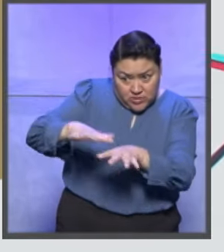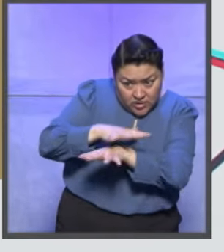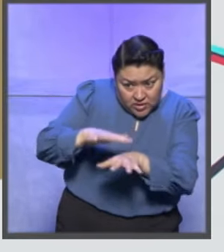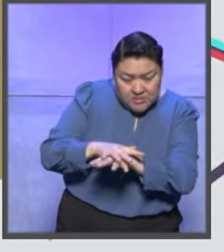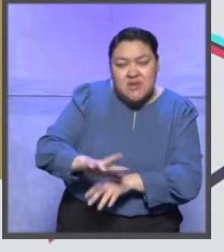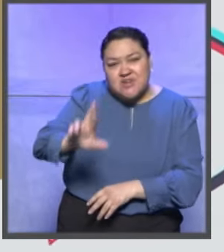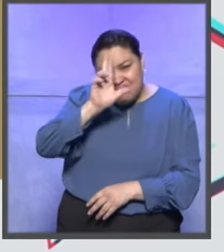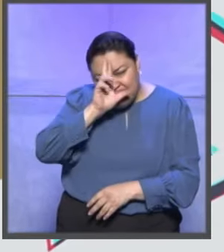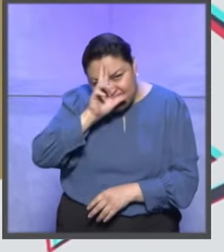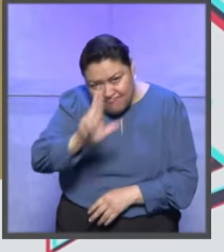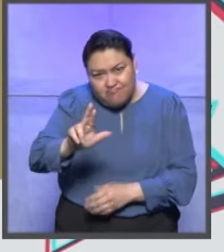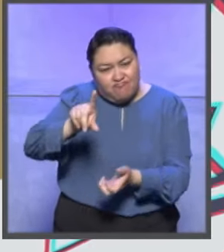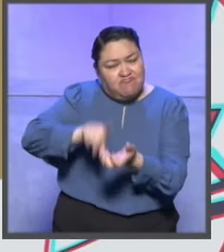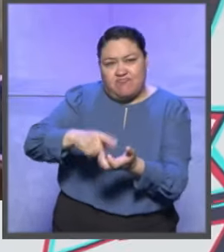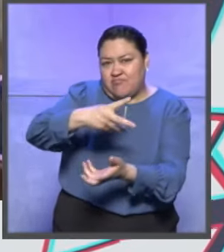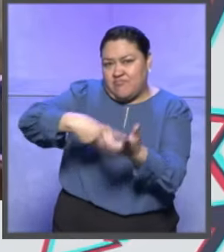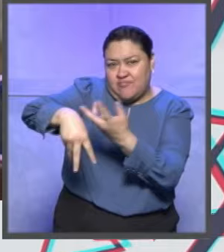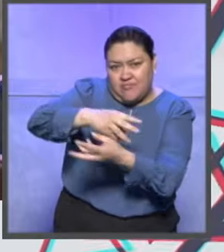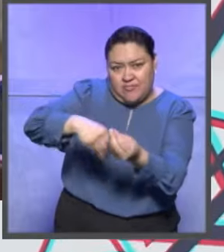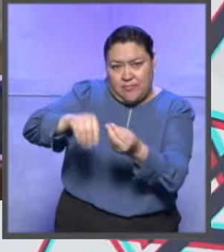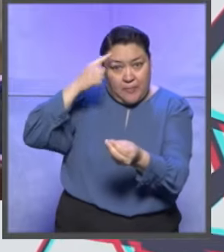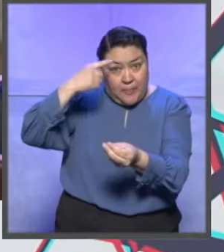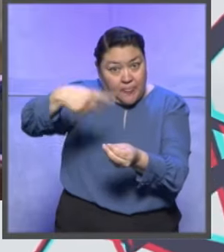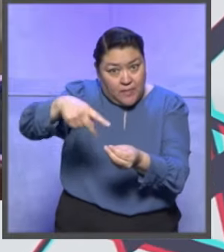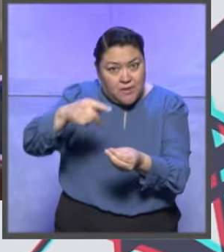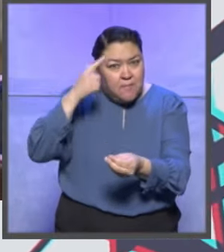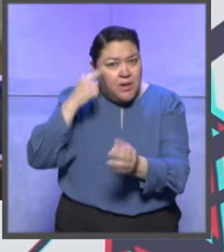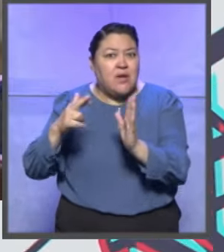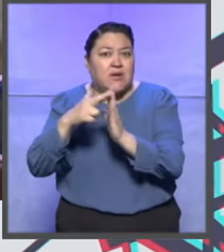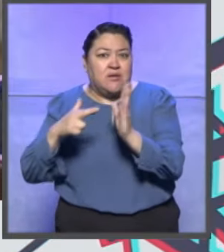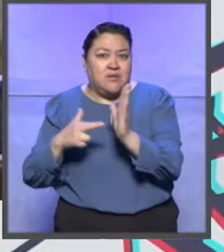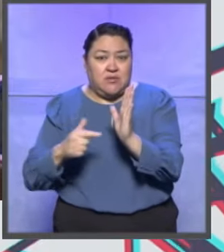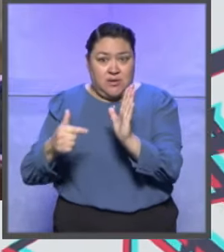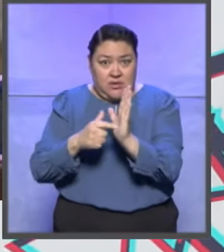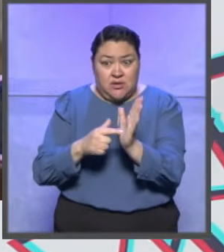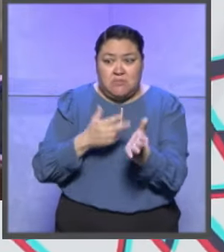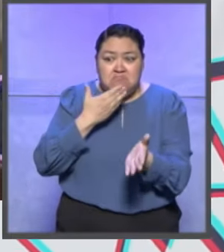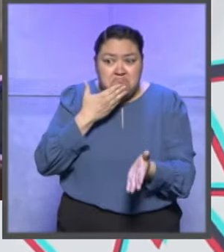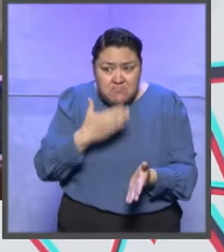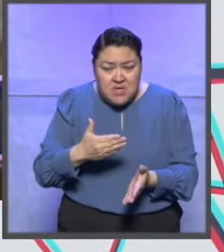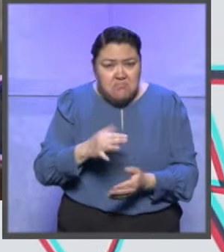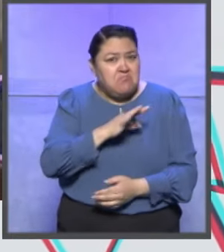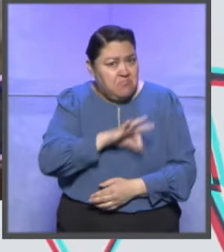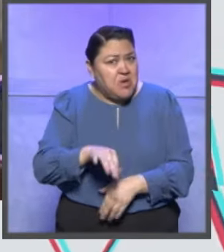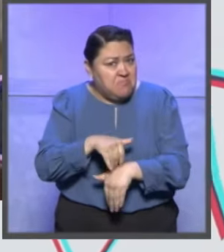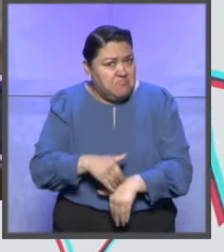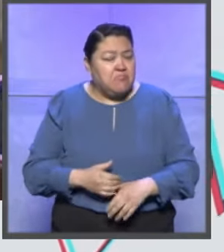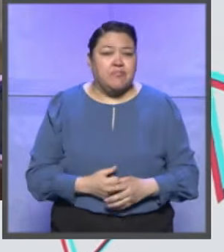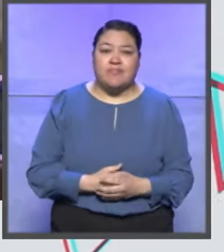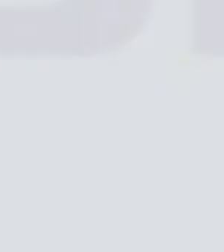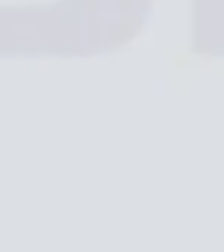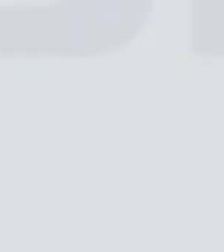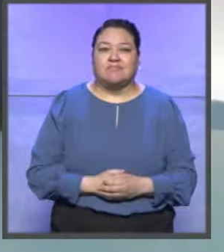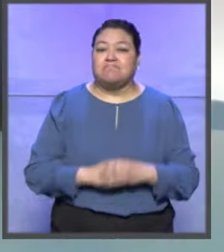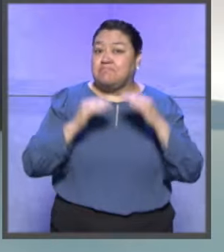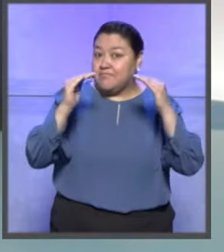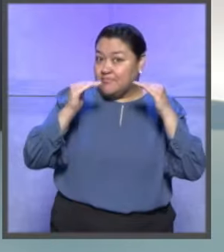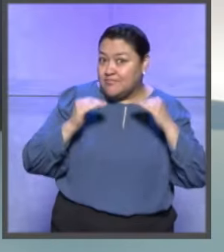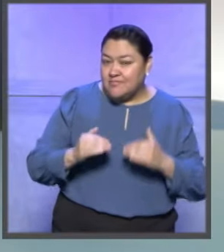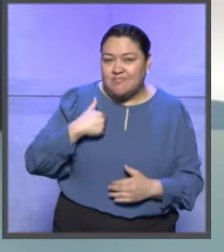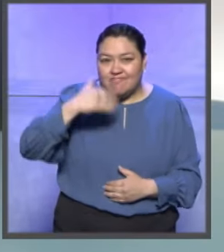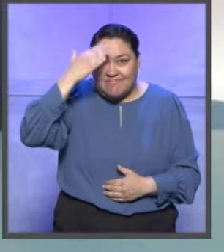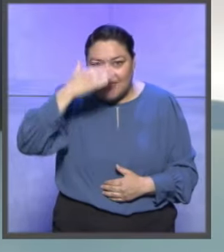sistemas normativos internos para que las modificaciones sean válidas y vinculantes.